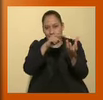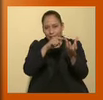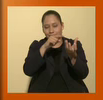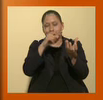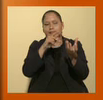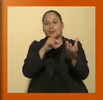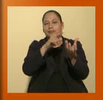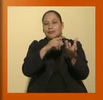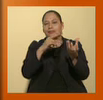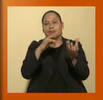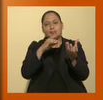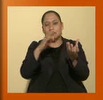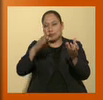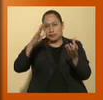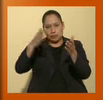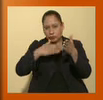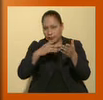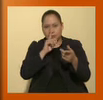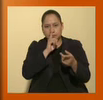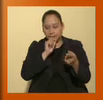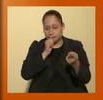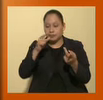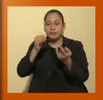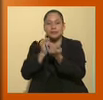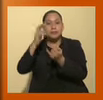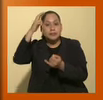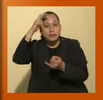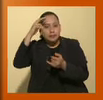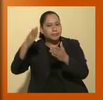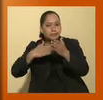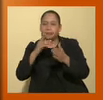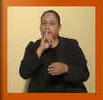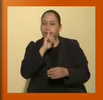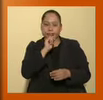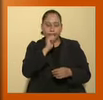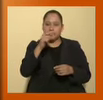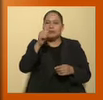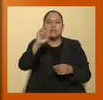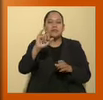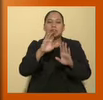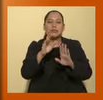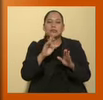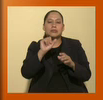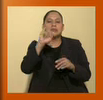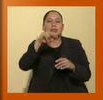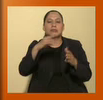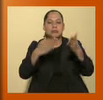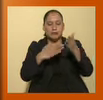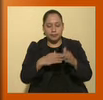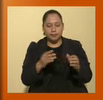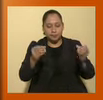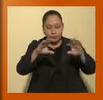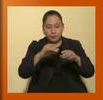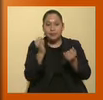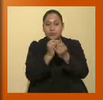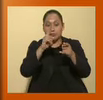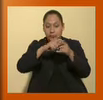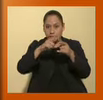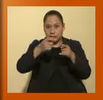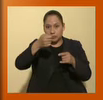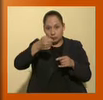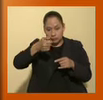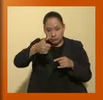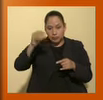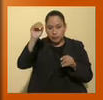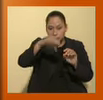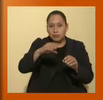Champiñones. Oye, qué saludable. Pura verdurita. Y nos faltan los chícharos. Estos chícharos sí les recomiendo que sí los pongan cocidos porque